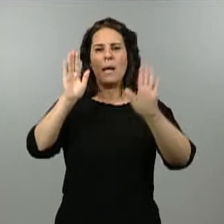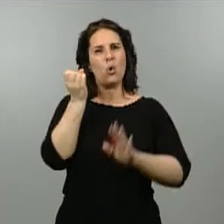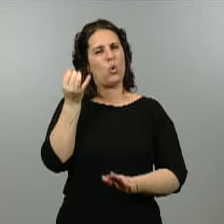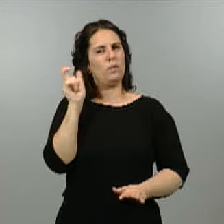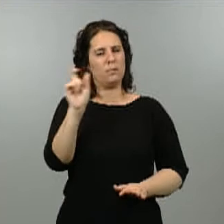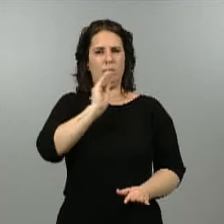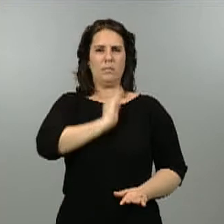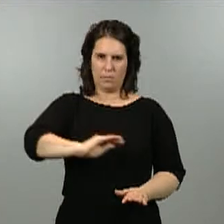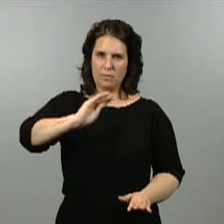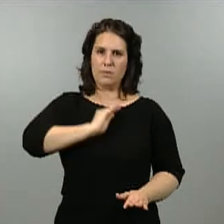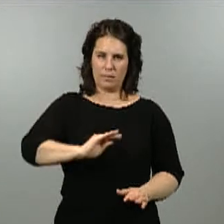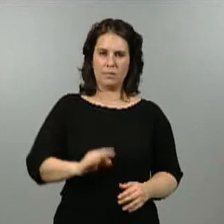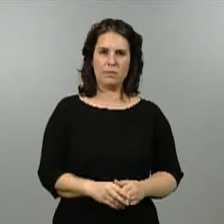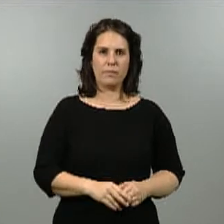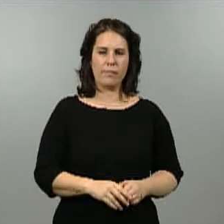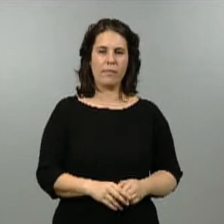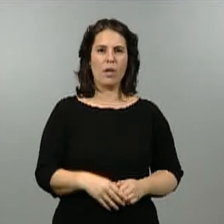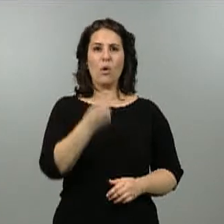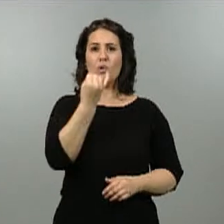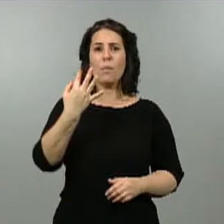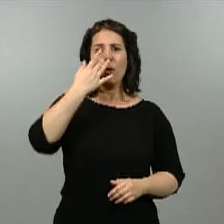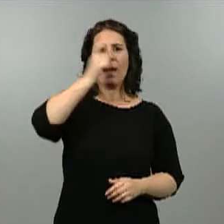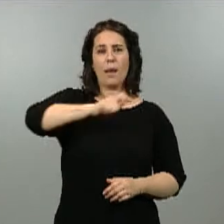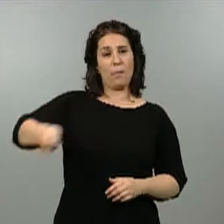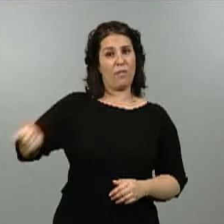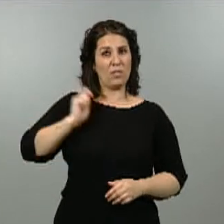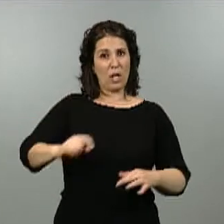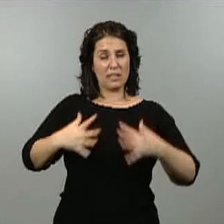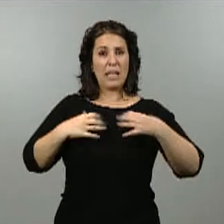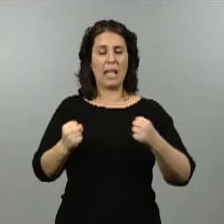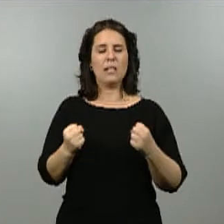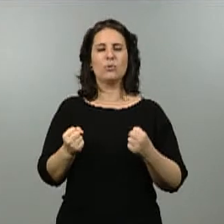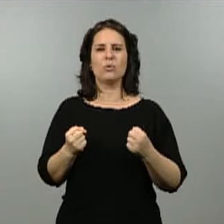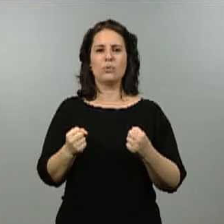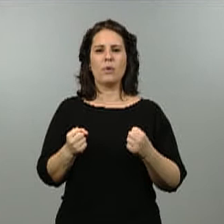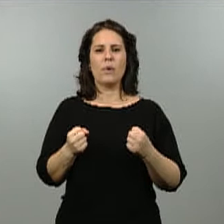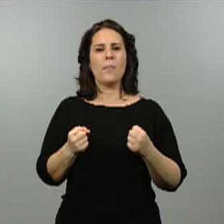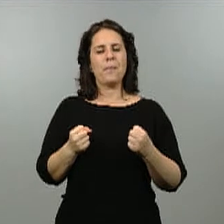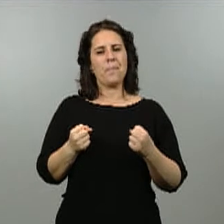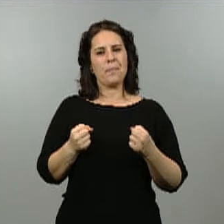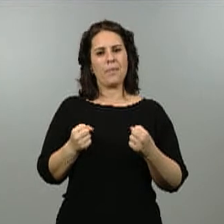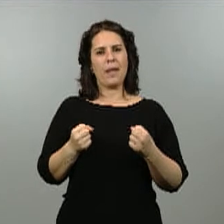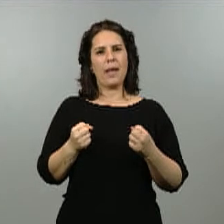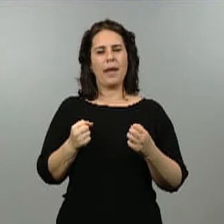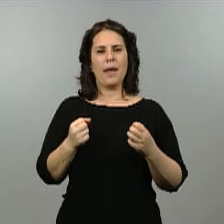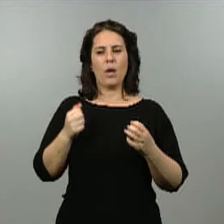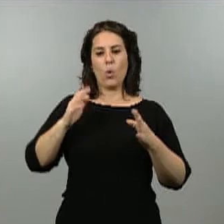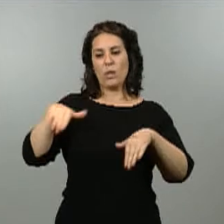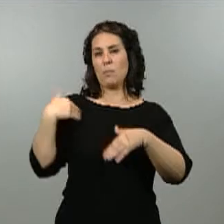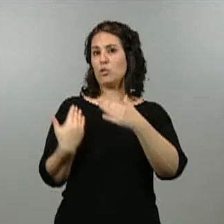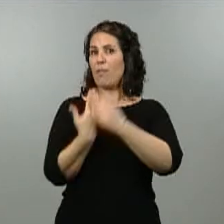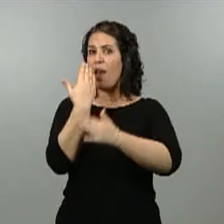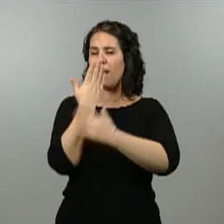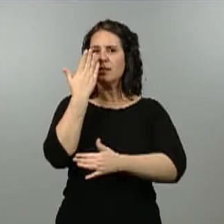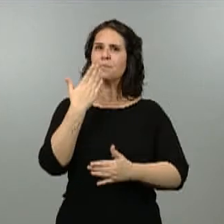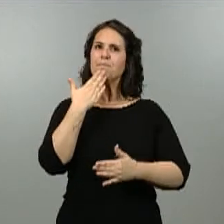El número de profesionales sanitarios se está incrementando hasta cierto punto en estos últimos días, debido a